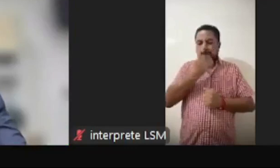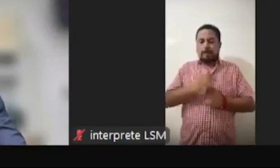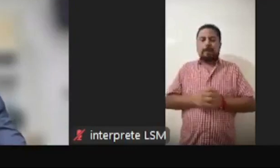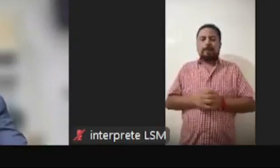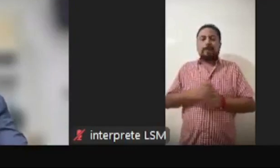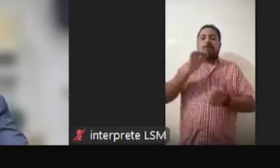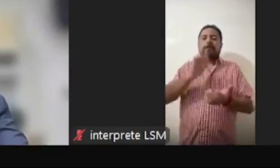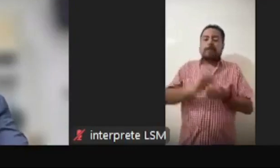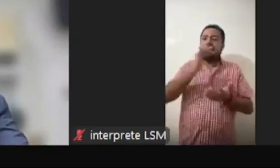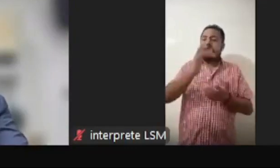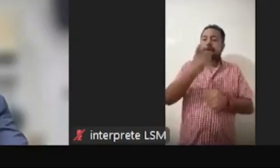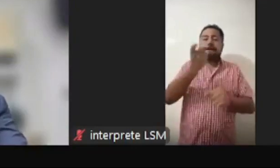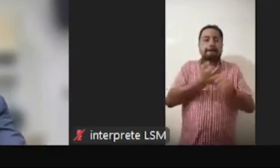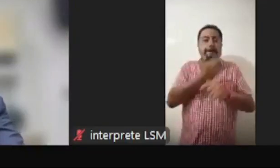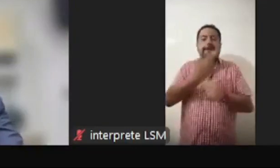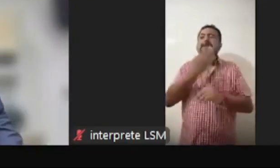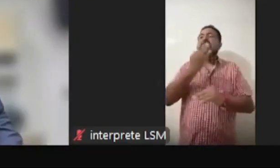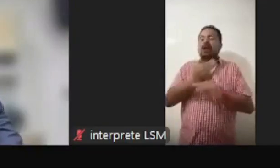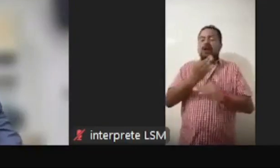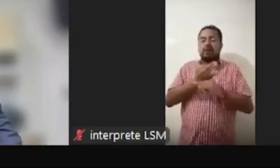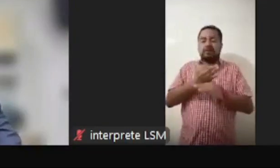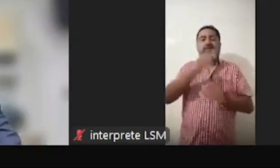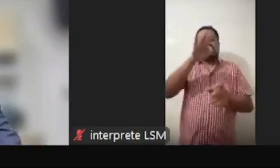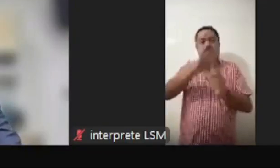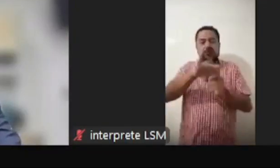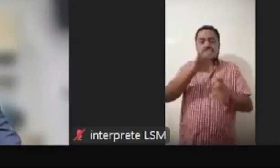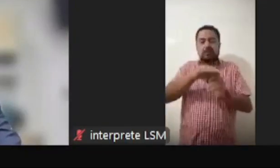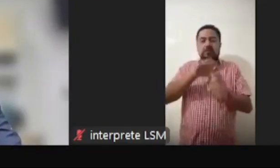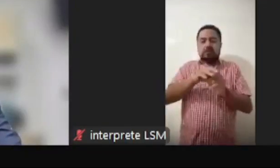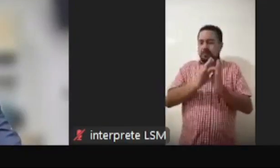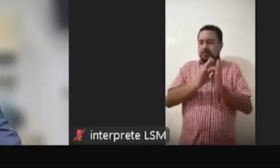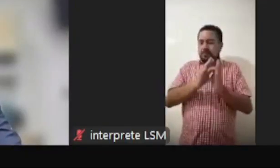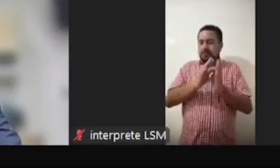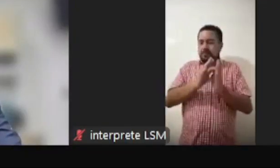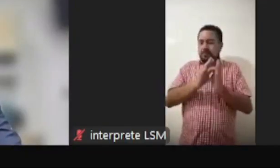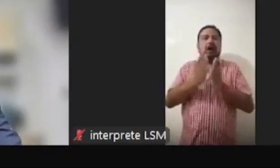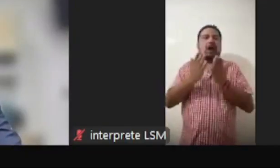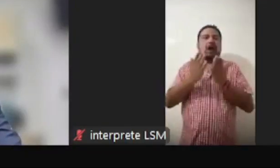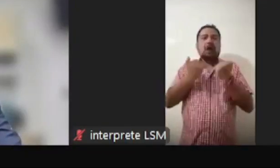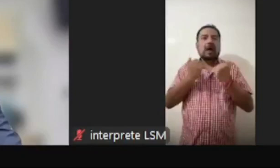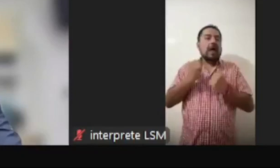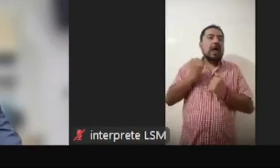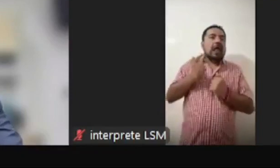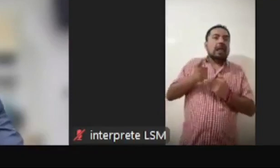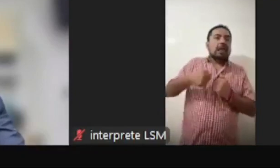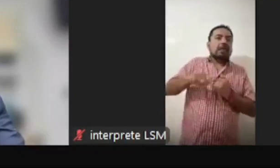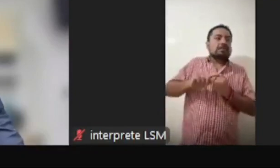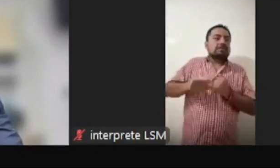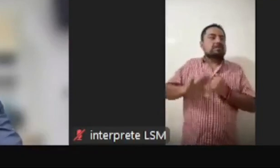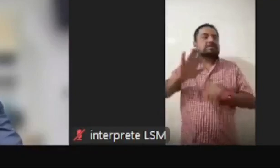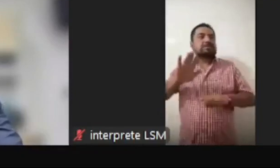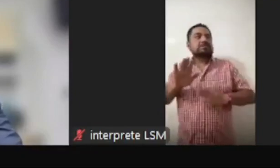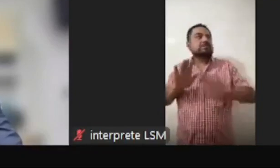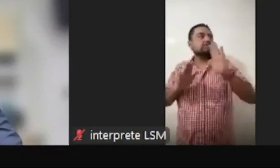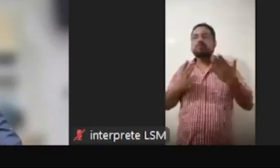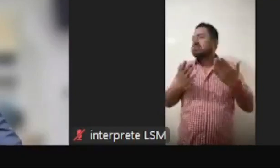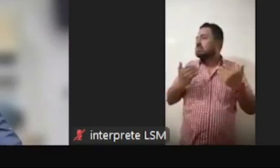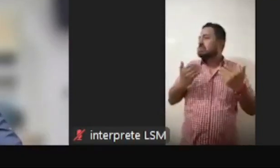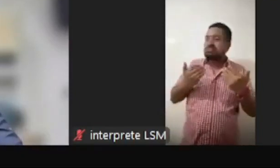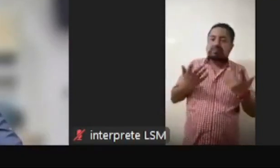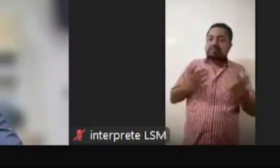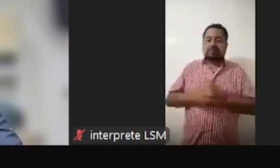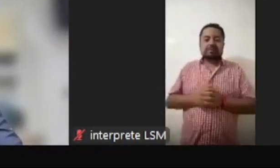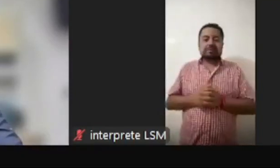Gracias, secretario. Sírvase tomar la votación, por favor, si no hubiera algún comentario de los magistrados y magistradas.